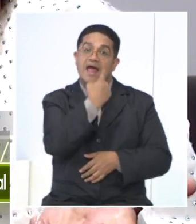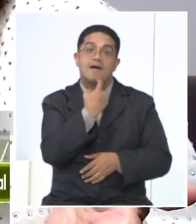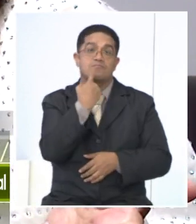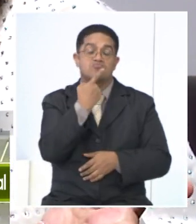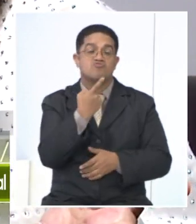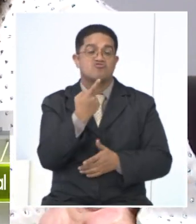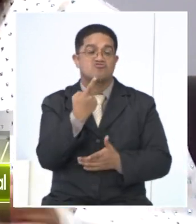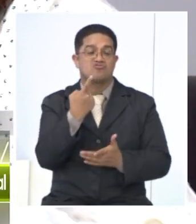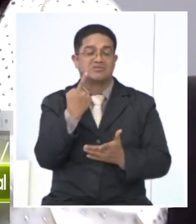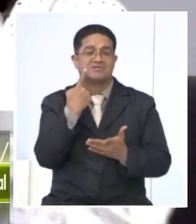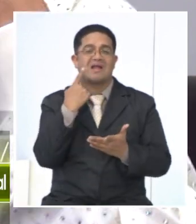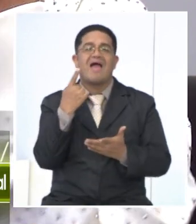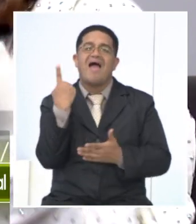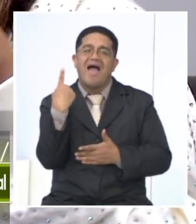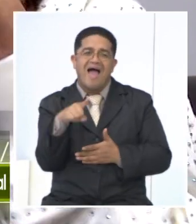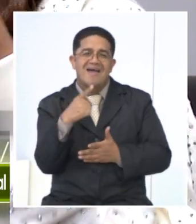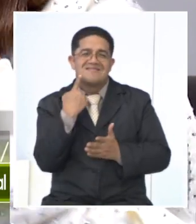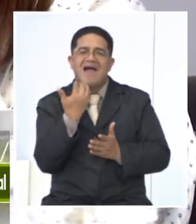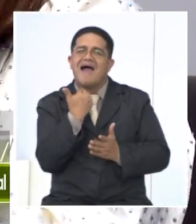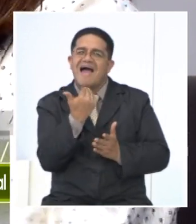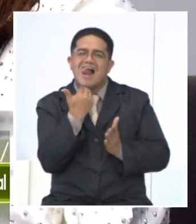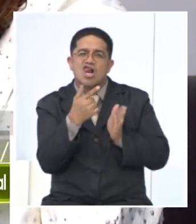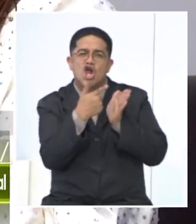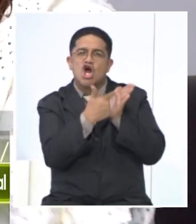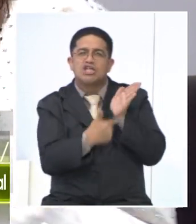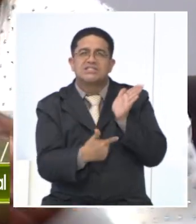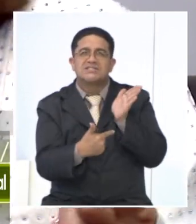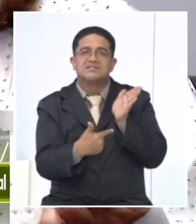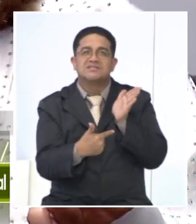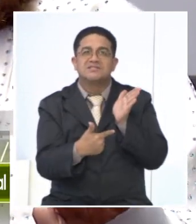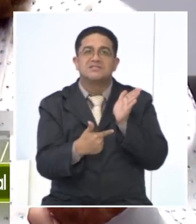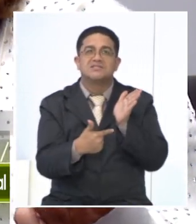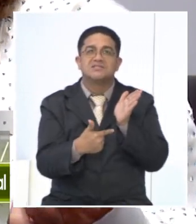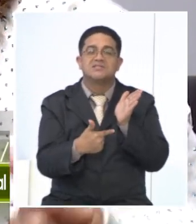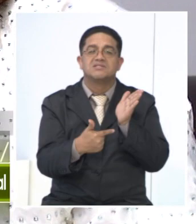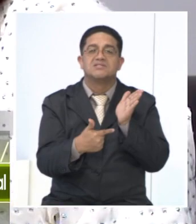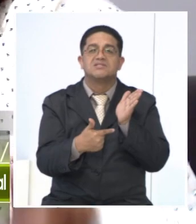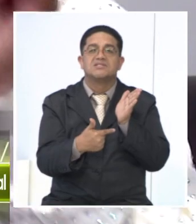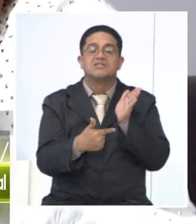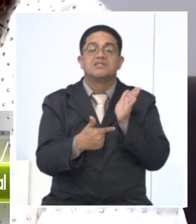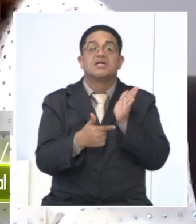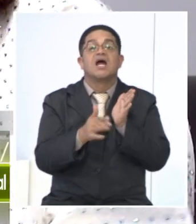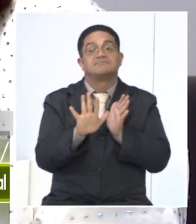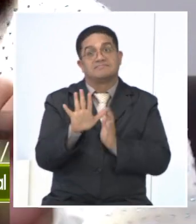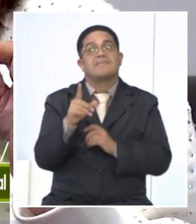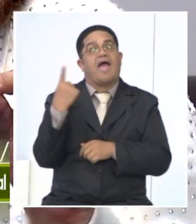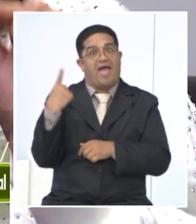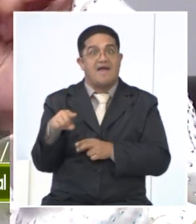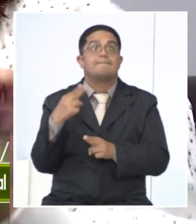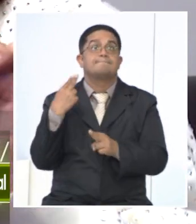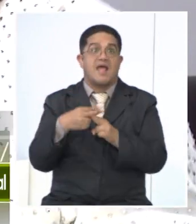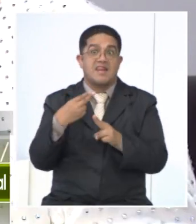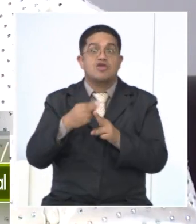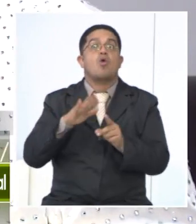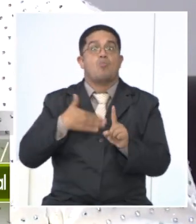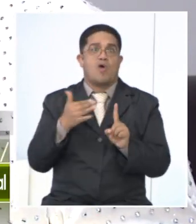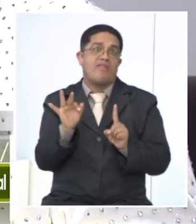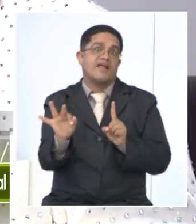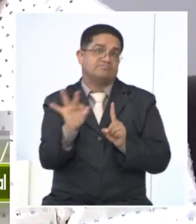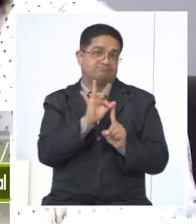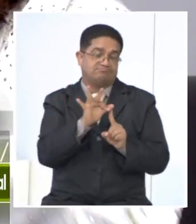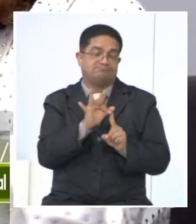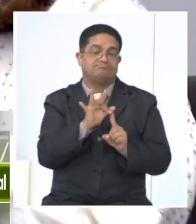poco rasgada, comimos algo y nos rasgó la encía, hay más posibilidades que nos